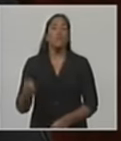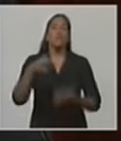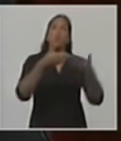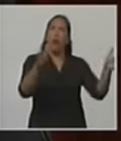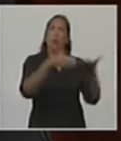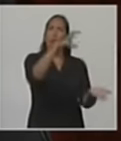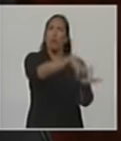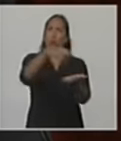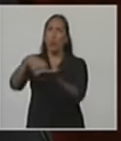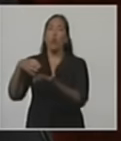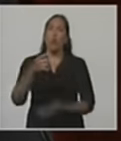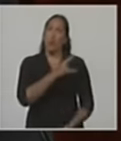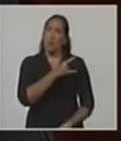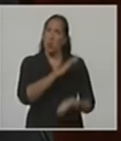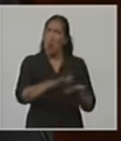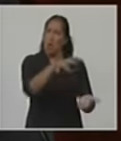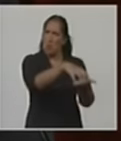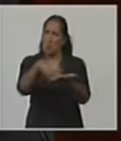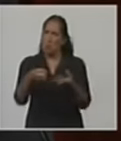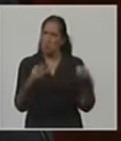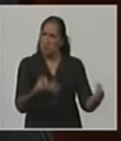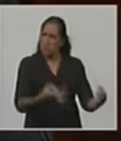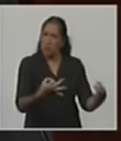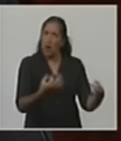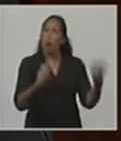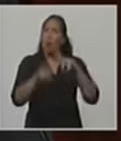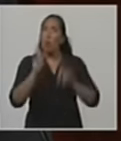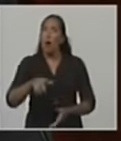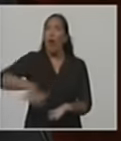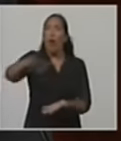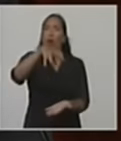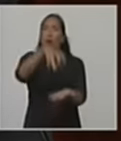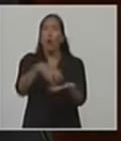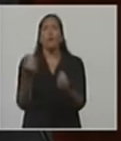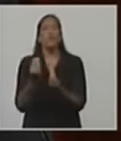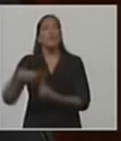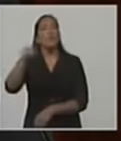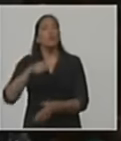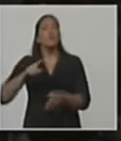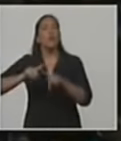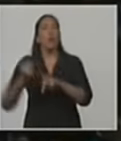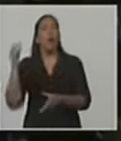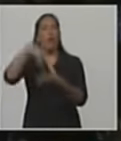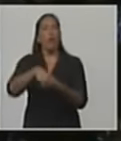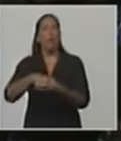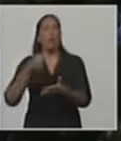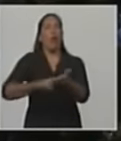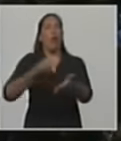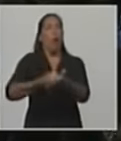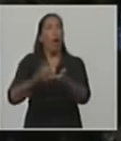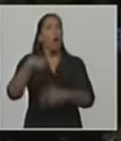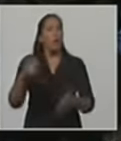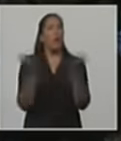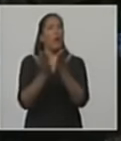eso es muy positivo, pero también muchas de ellas han sido espacios de militancia política más que de excelencia académica.